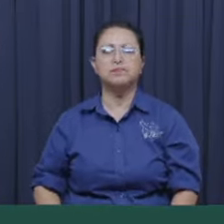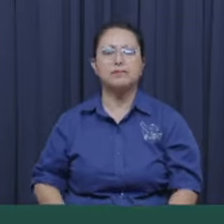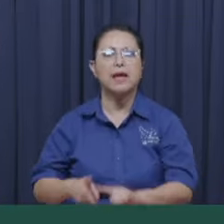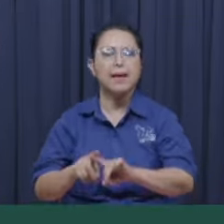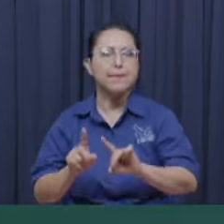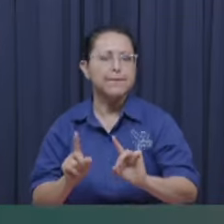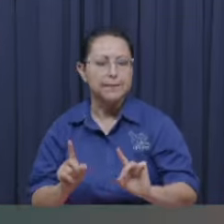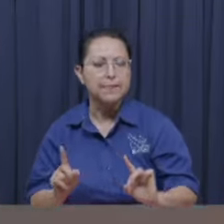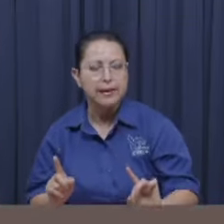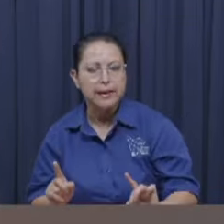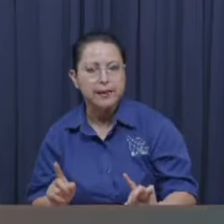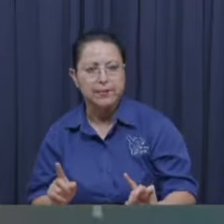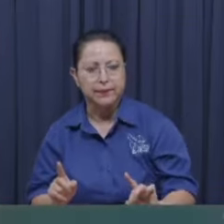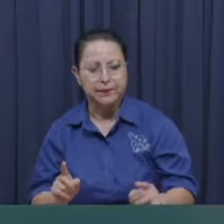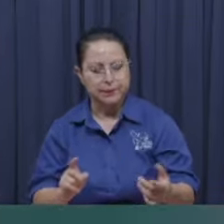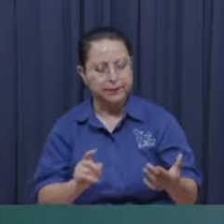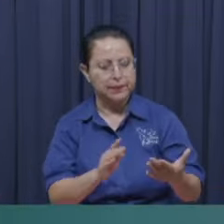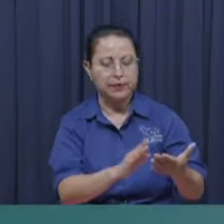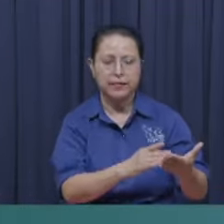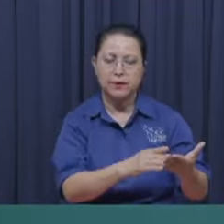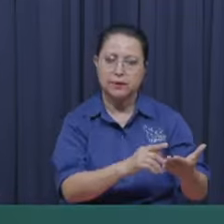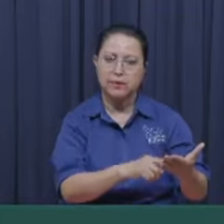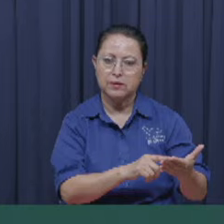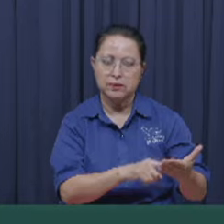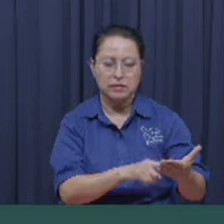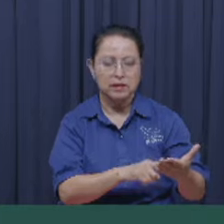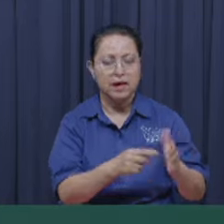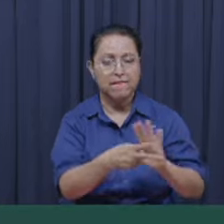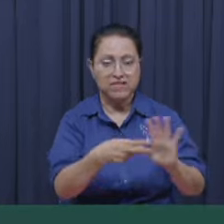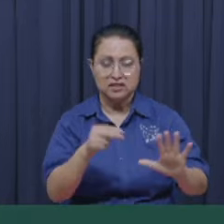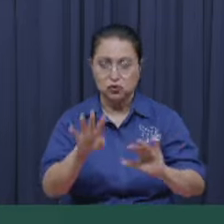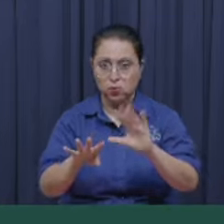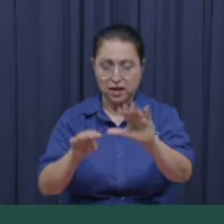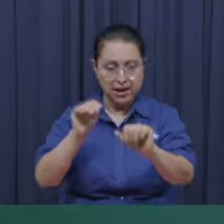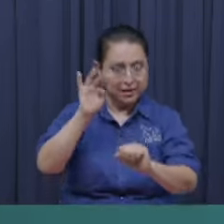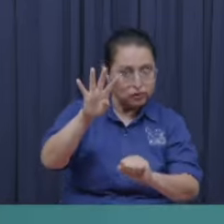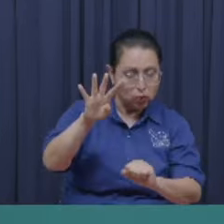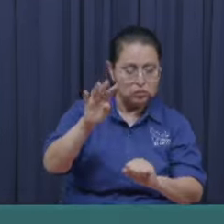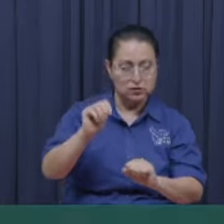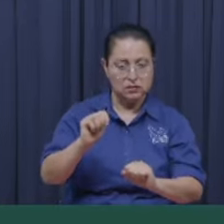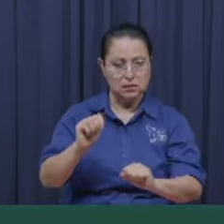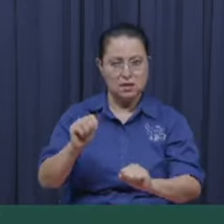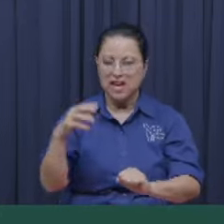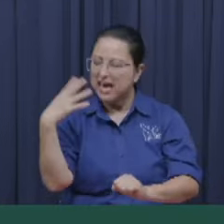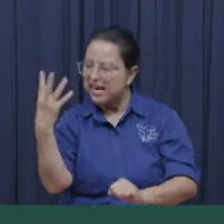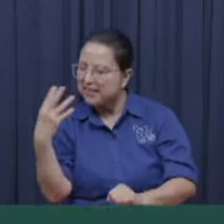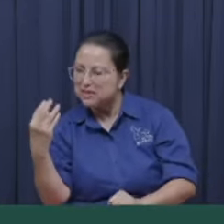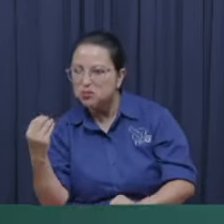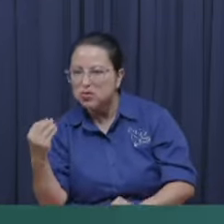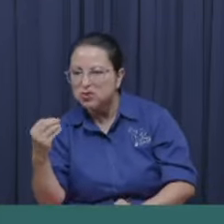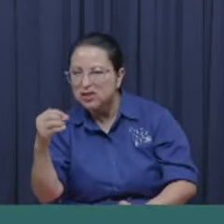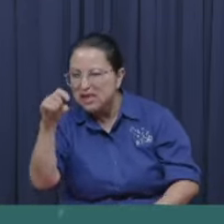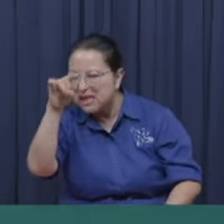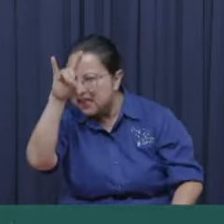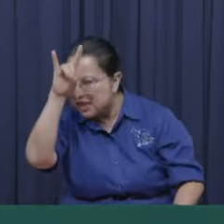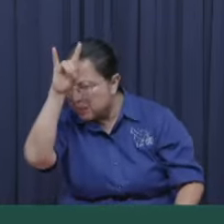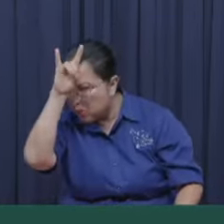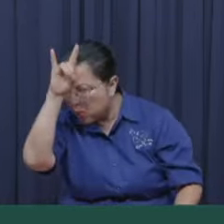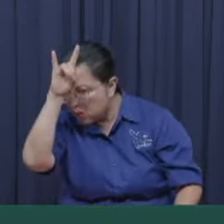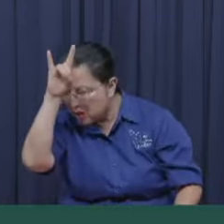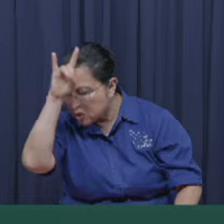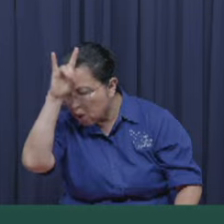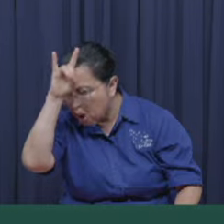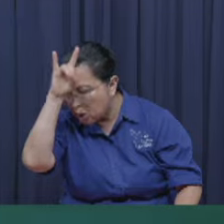Pero mire, ¿y por qué lo traigo a colación? Verso 14. Pues son espíritus de demonios